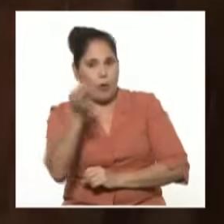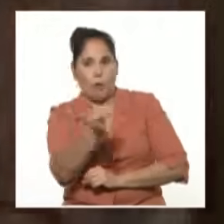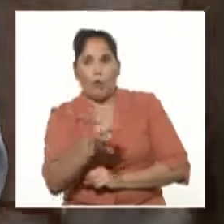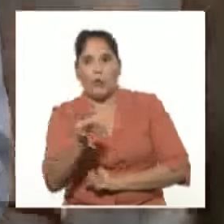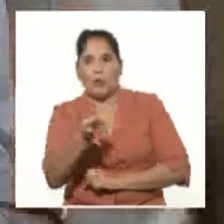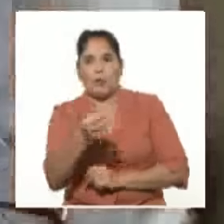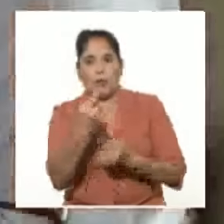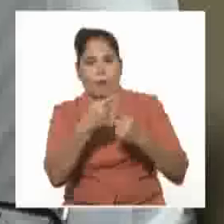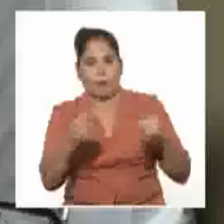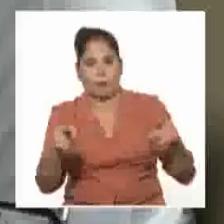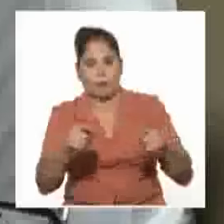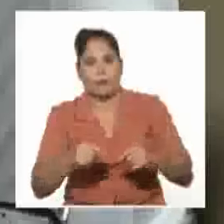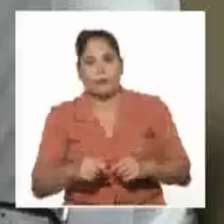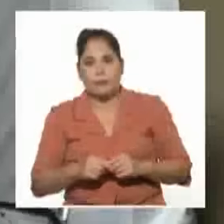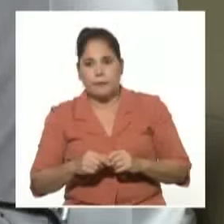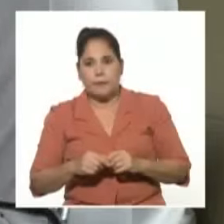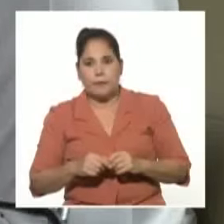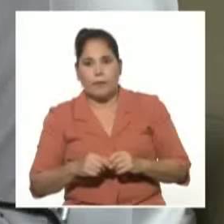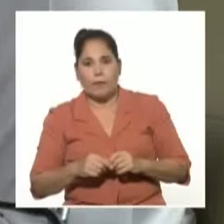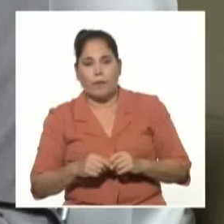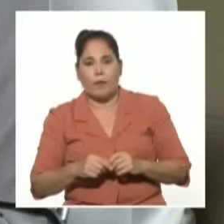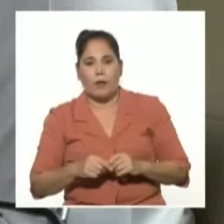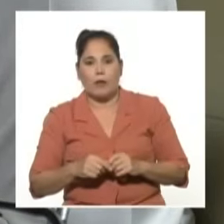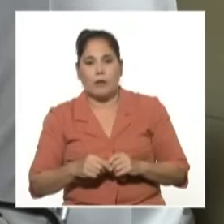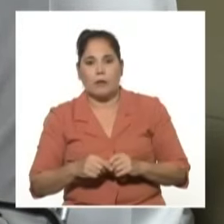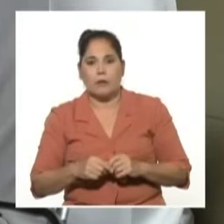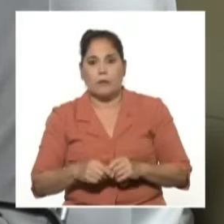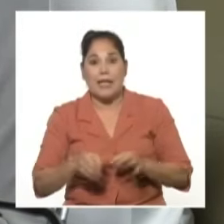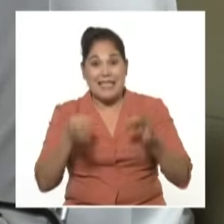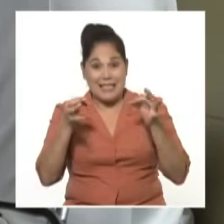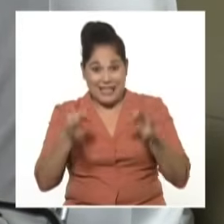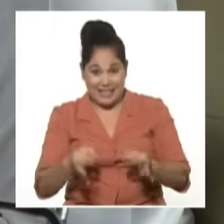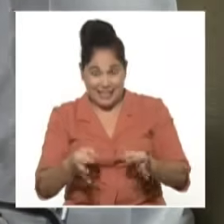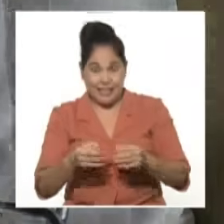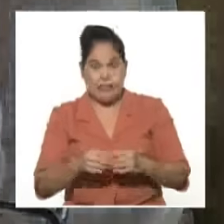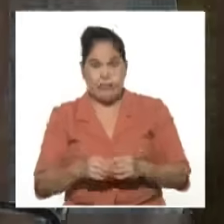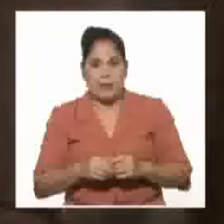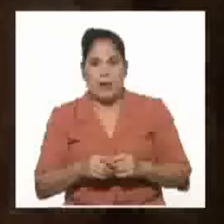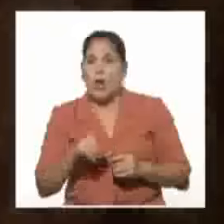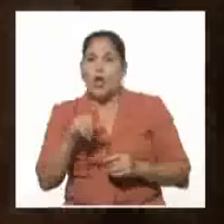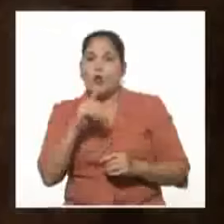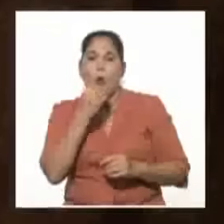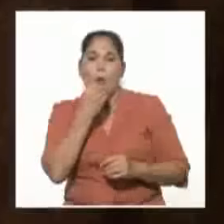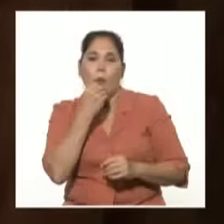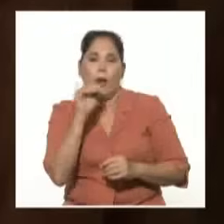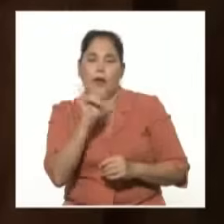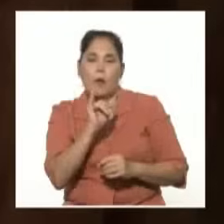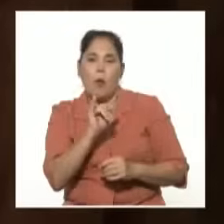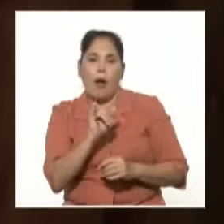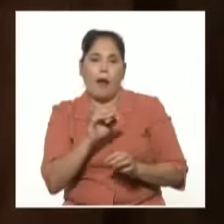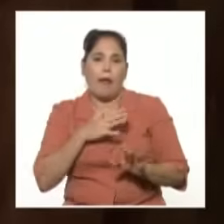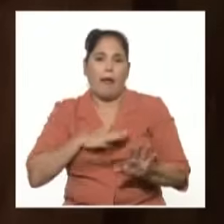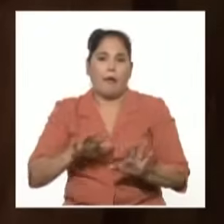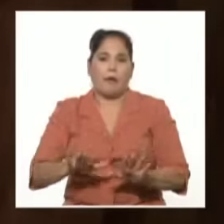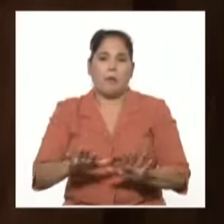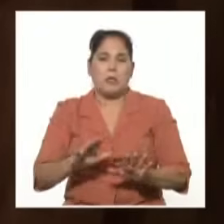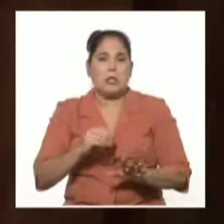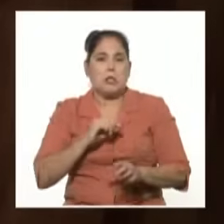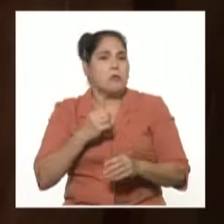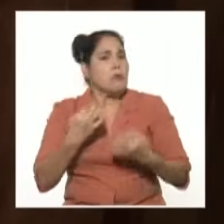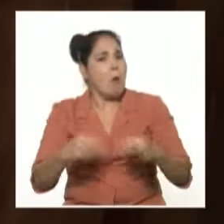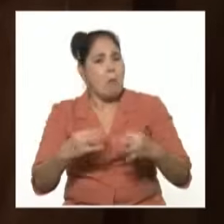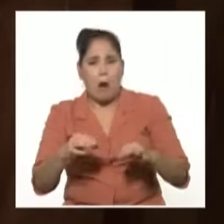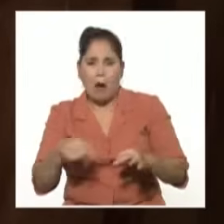los niveles. Esta certeza, sin embargo, no puede sustraernos de la inconformidad